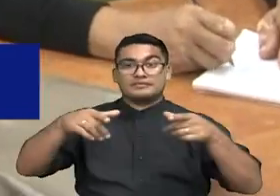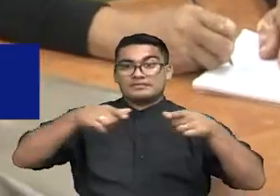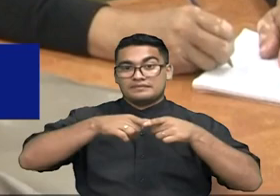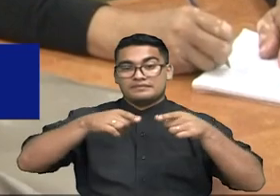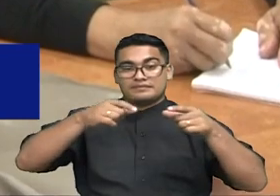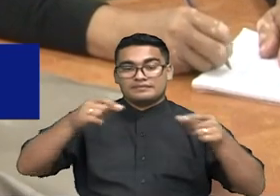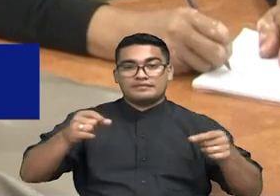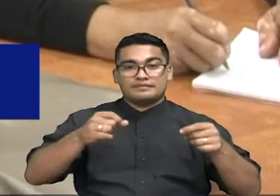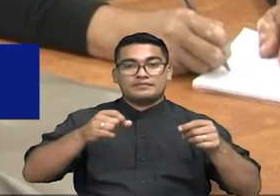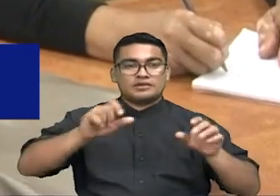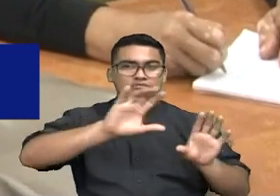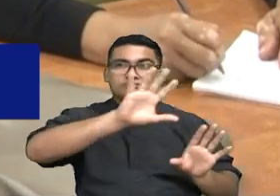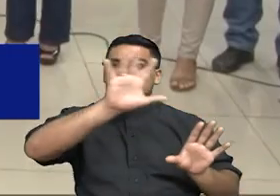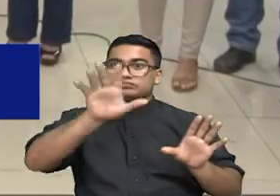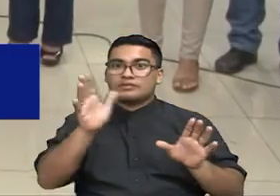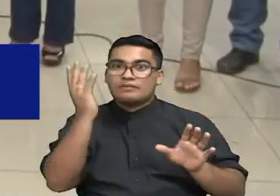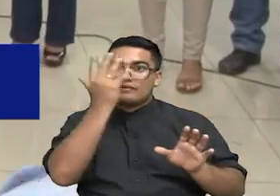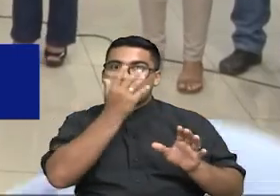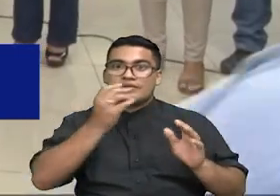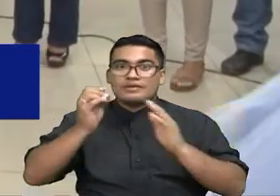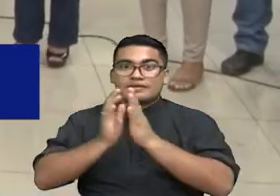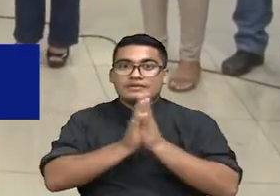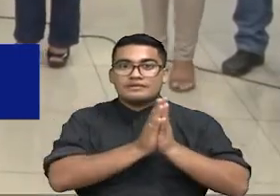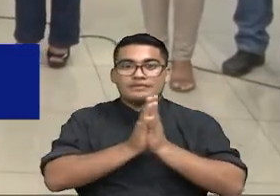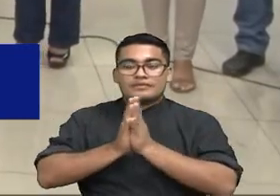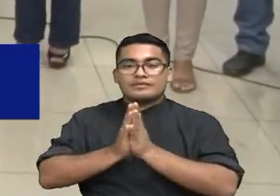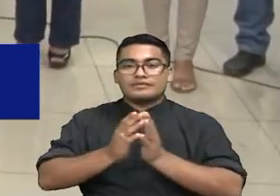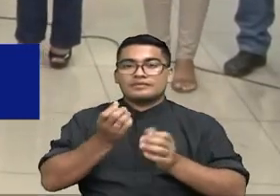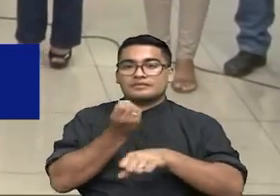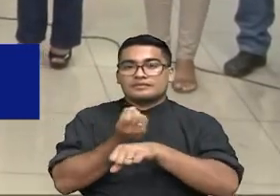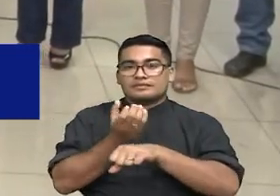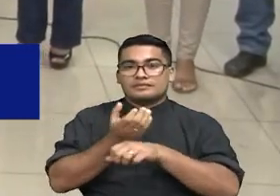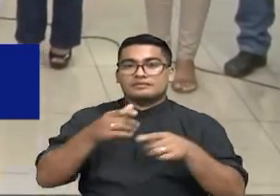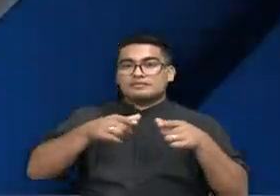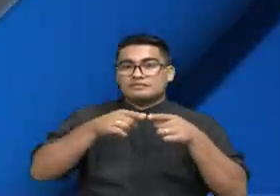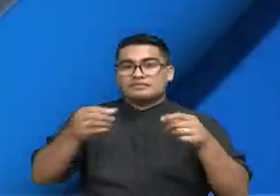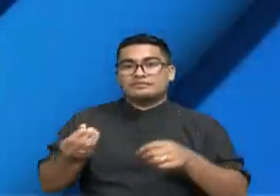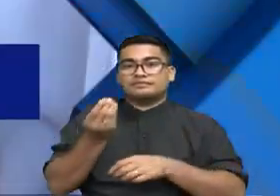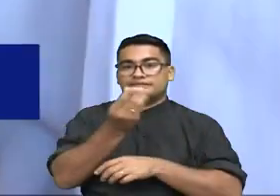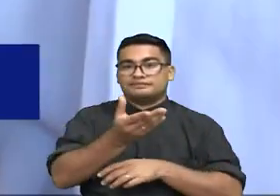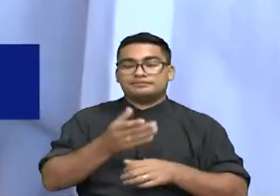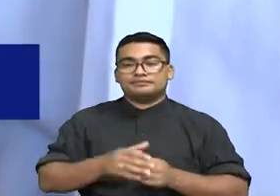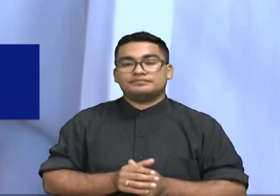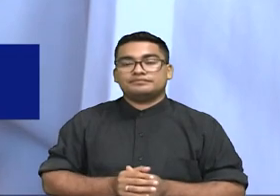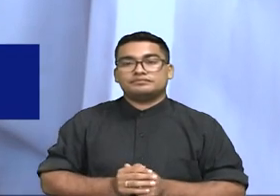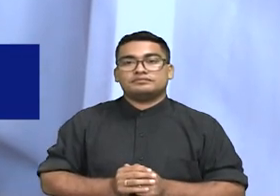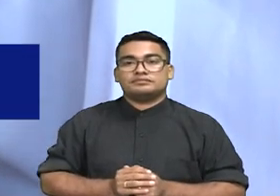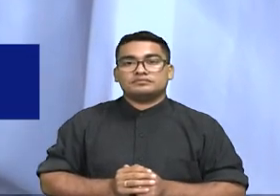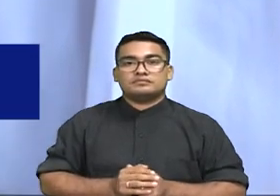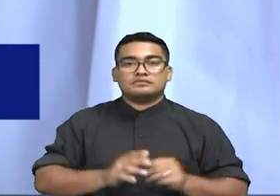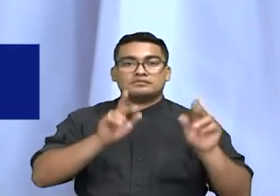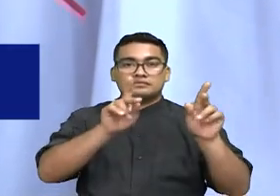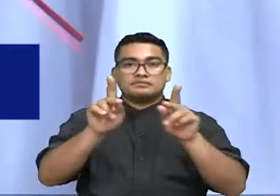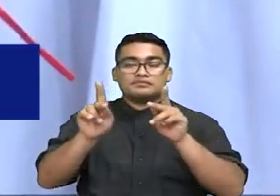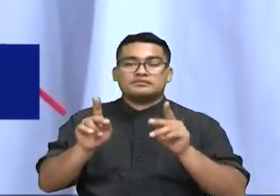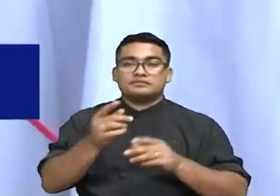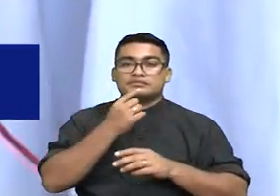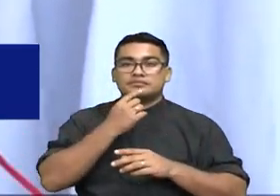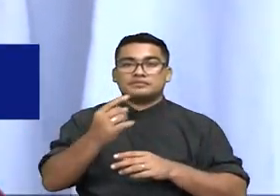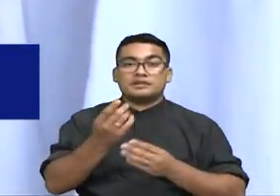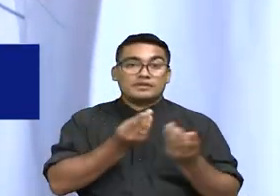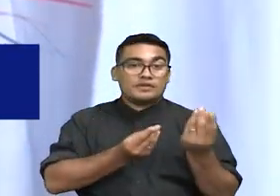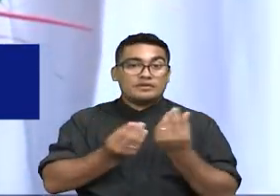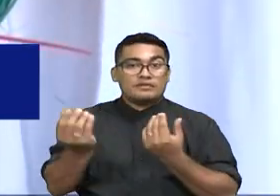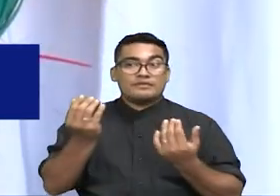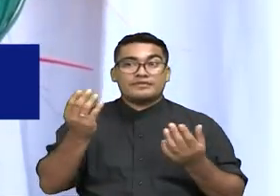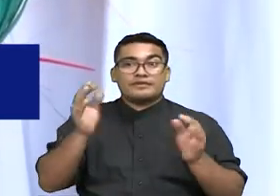los ganadores de los mejores altares a la Virgen por la Alcaldía de Managua. Los protagonistas de la